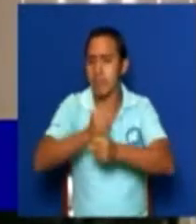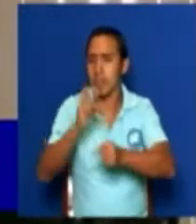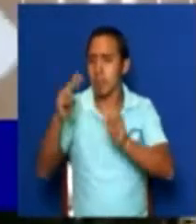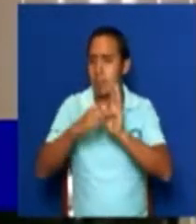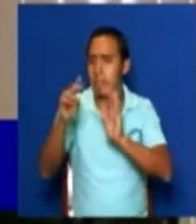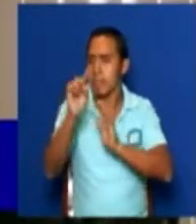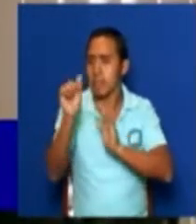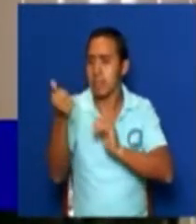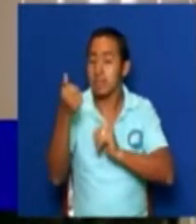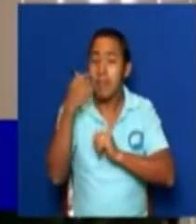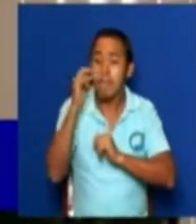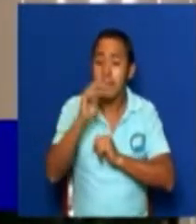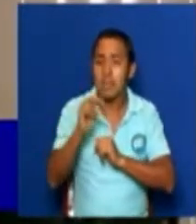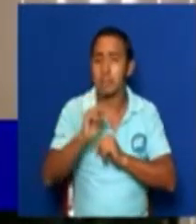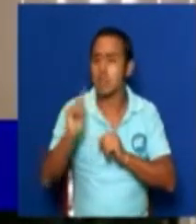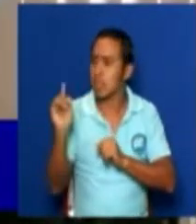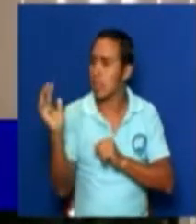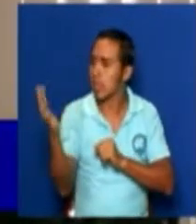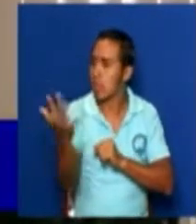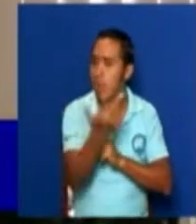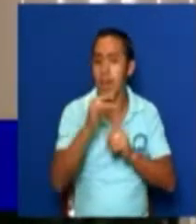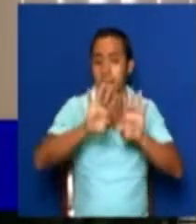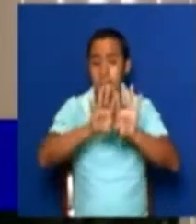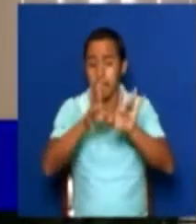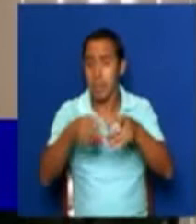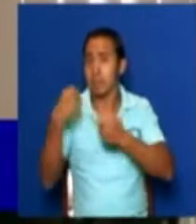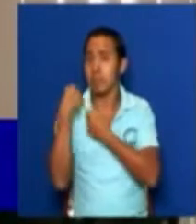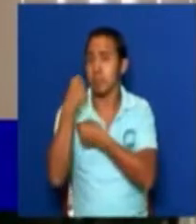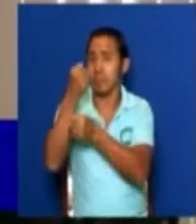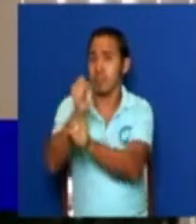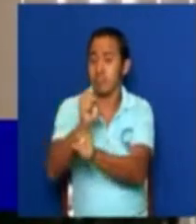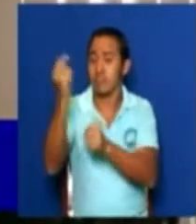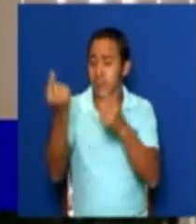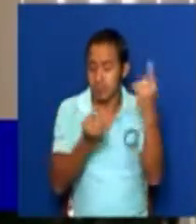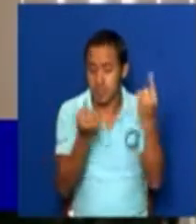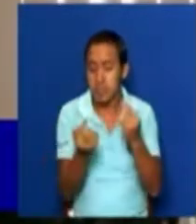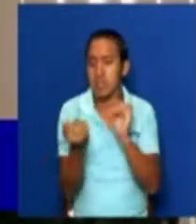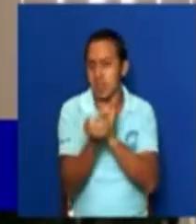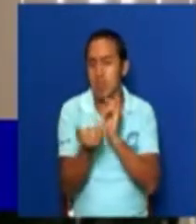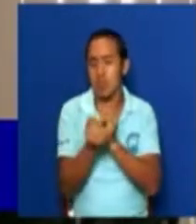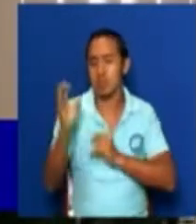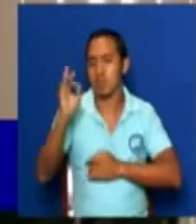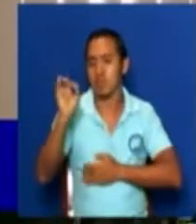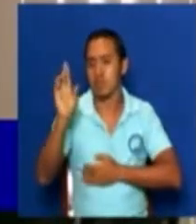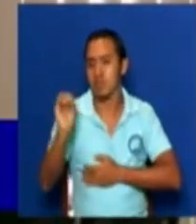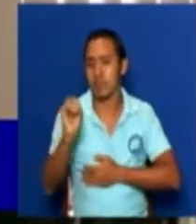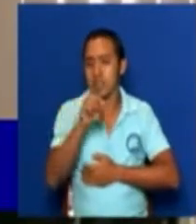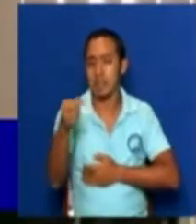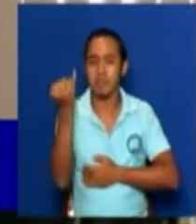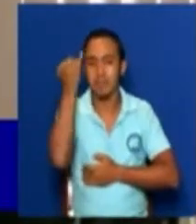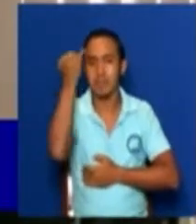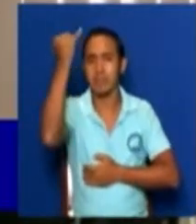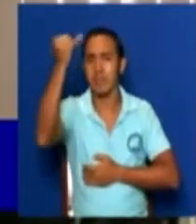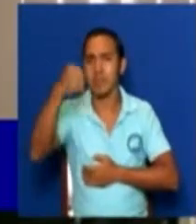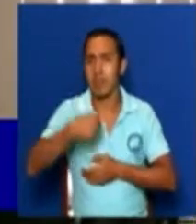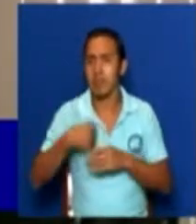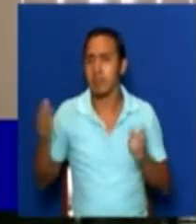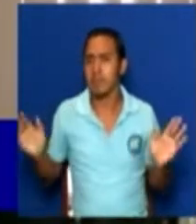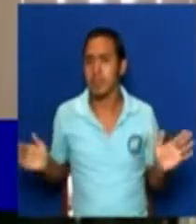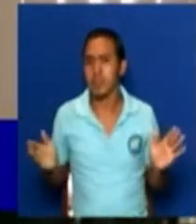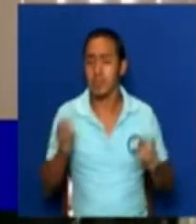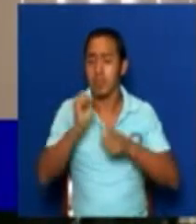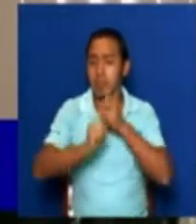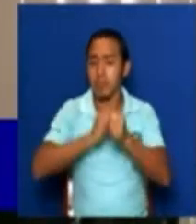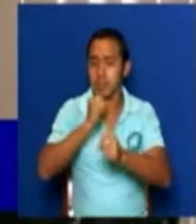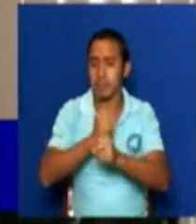esperamos ver a todas estas mujeres líderes aquí presentes también el día de hoy. y es una iniciativa que queremos ir impulsando año con